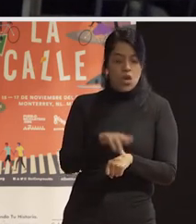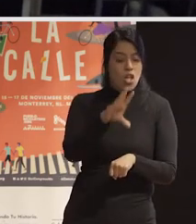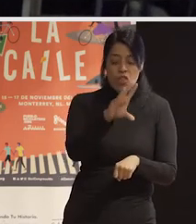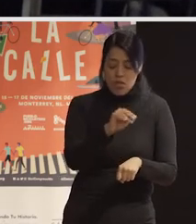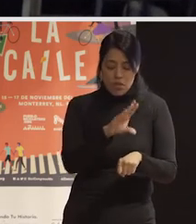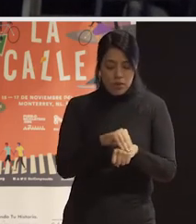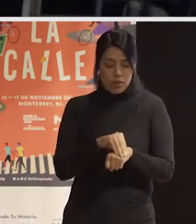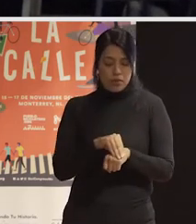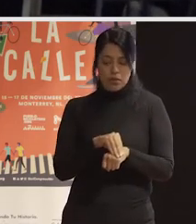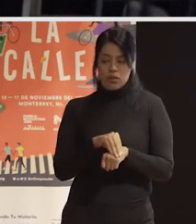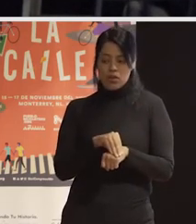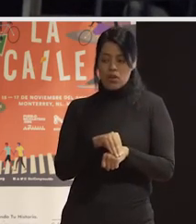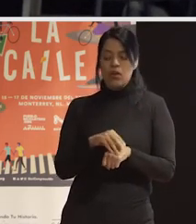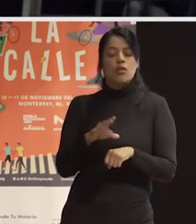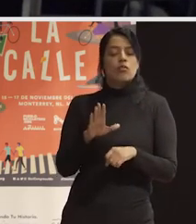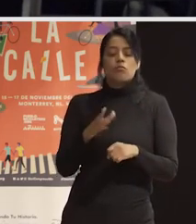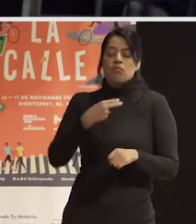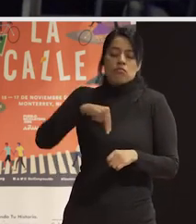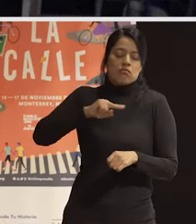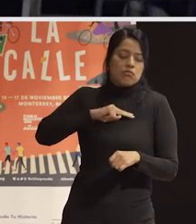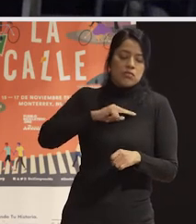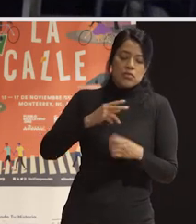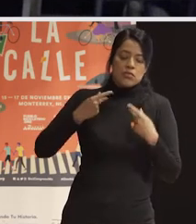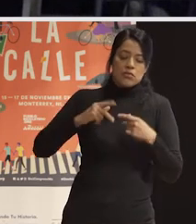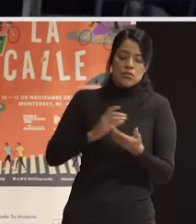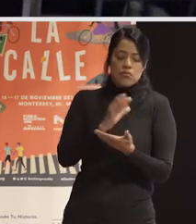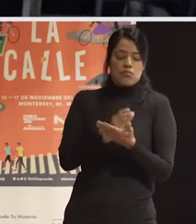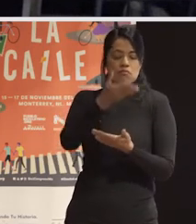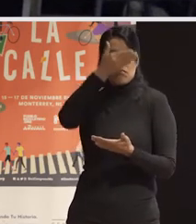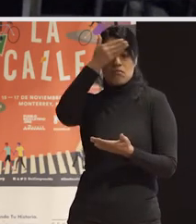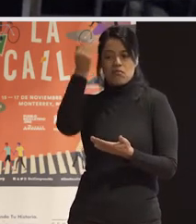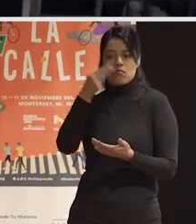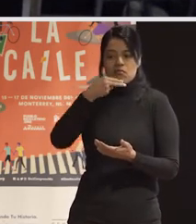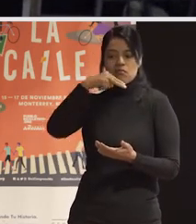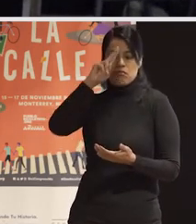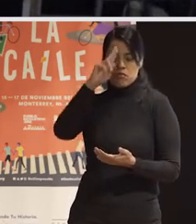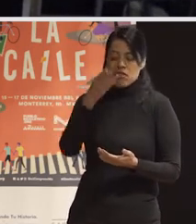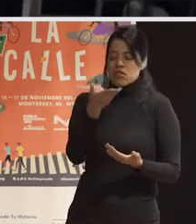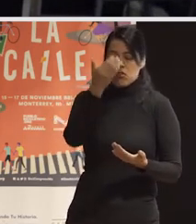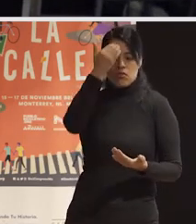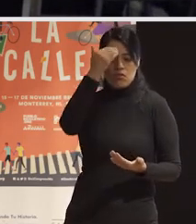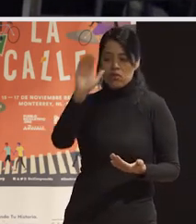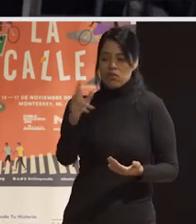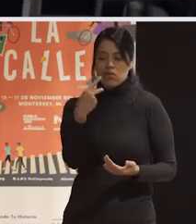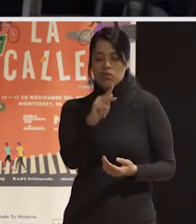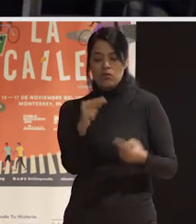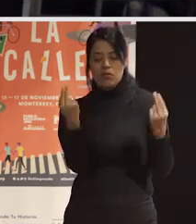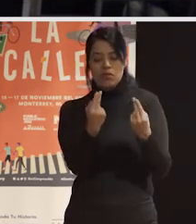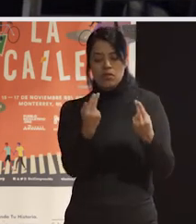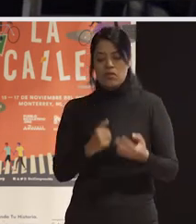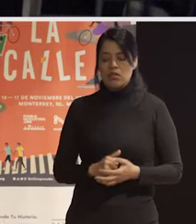te permito sino simplemente el ignorar que están el ignorar que tienen necesidades eso